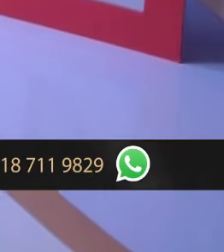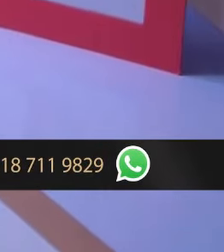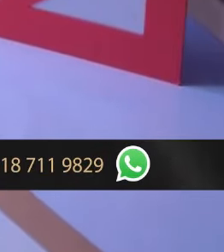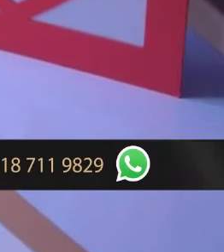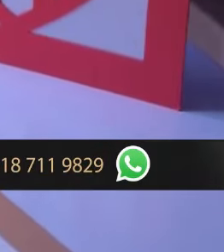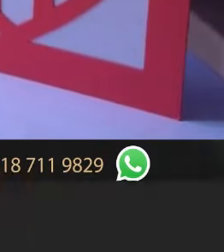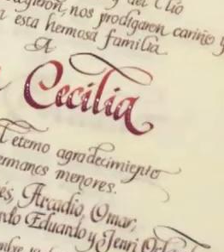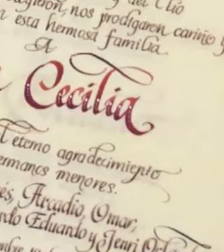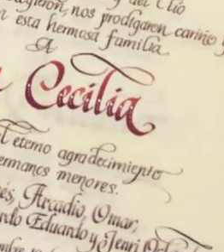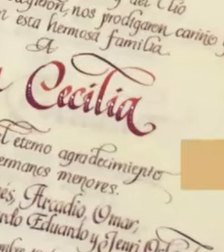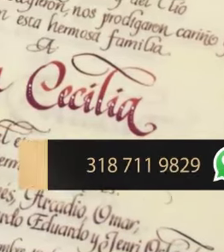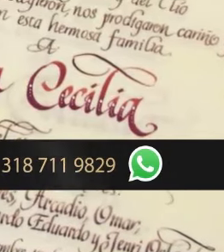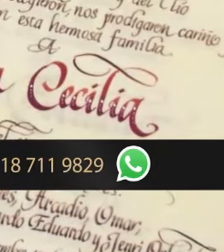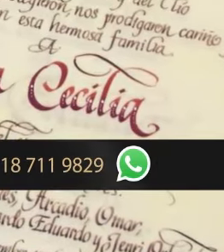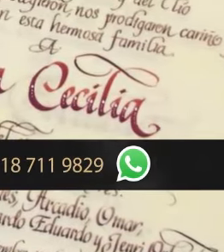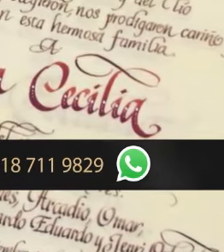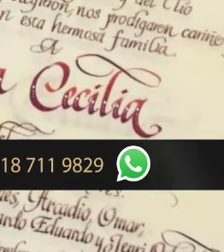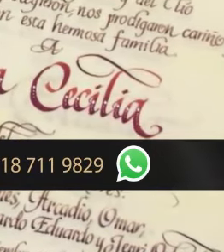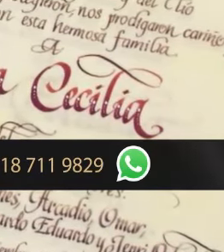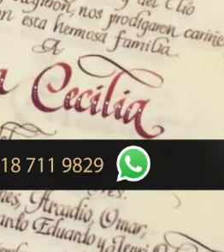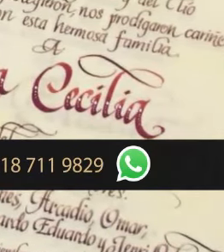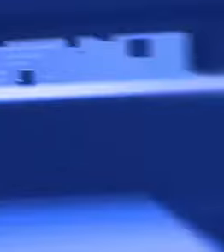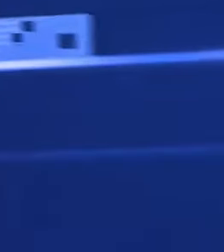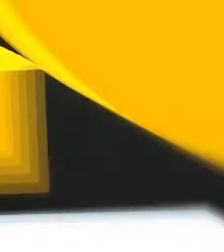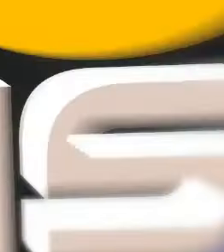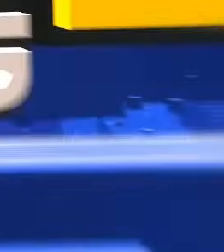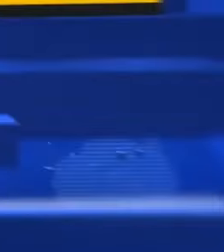318-711-9829 y cotice ahora.